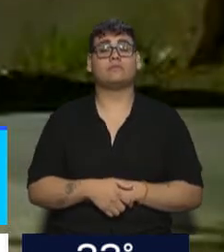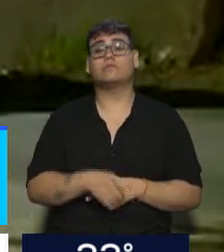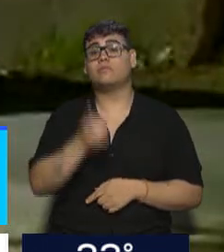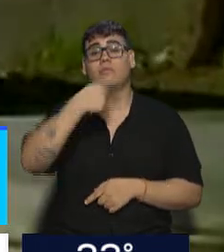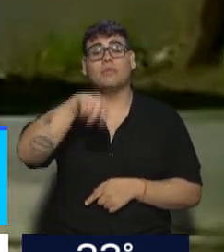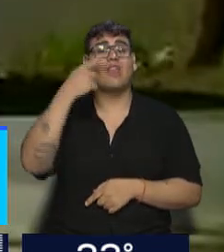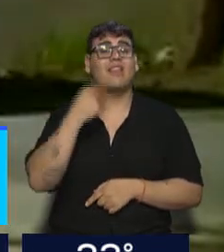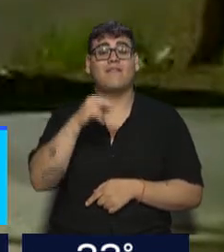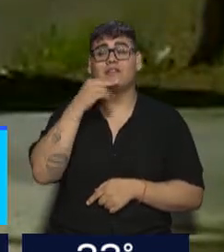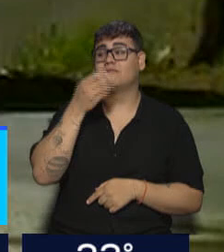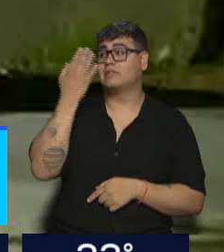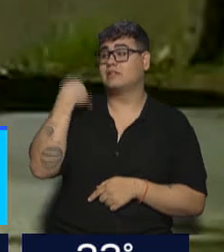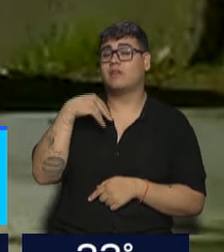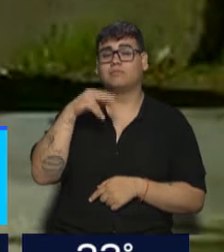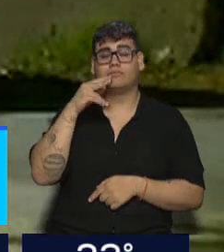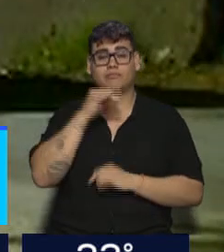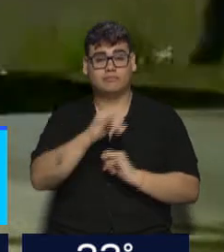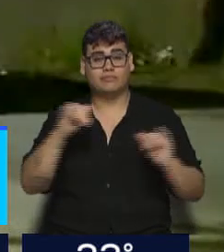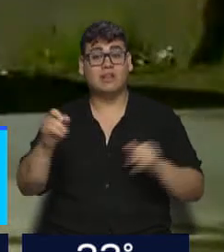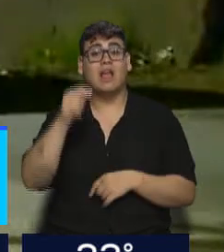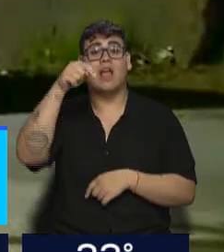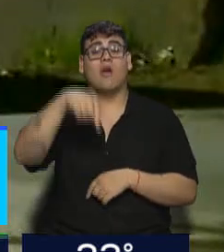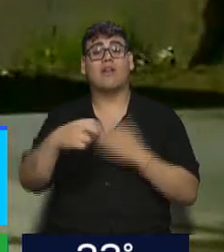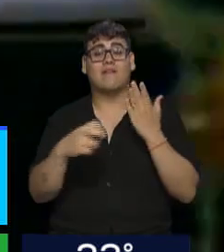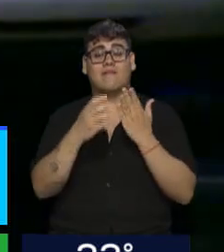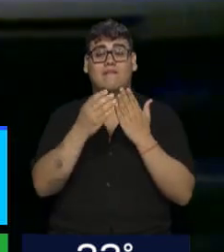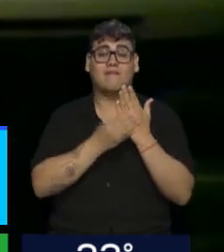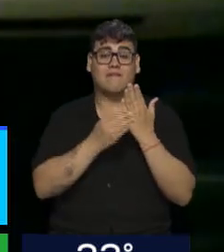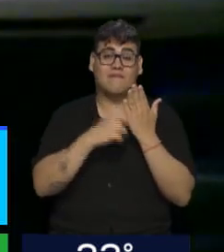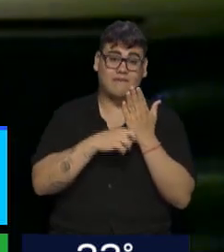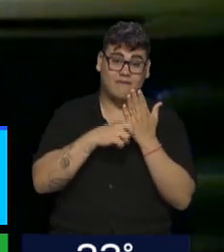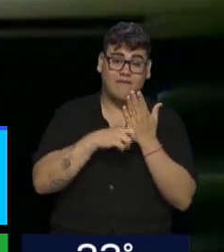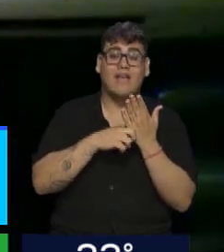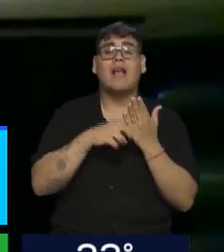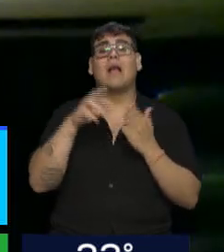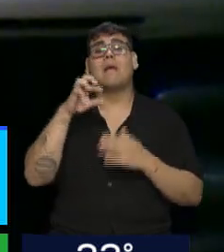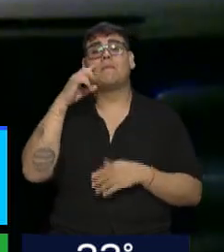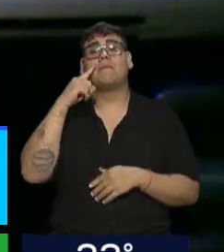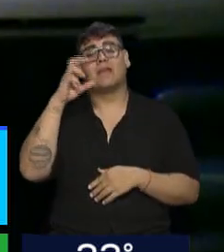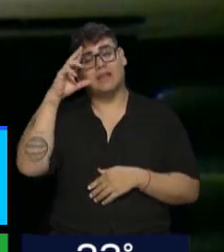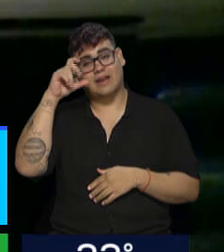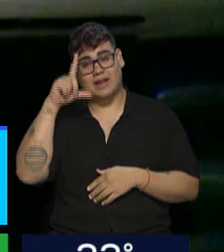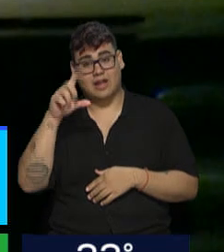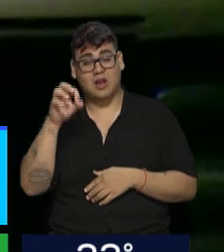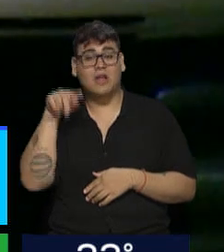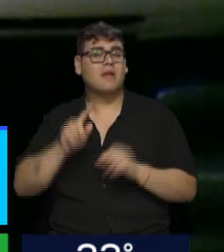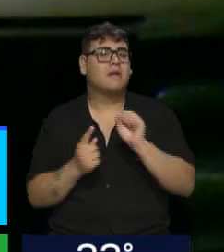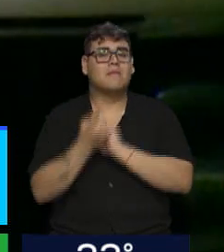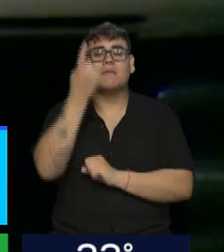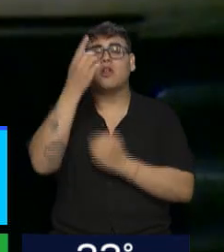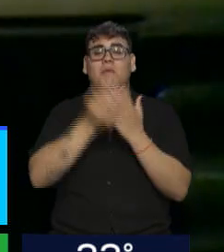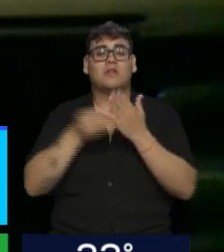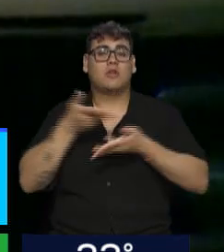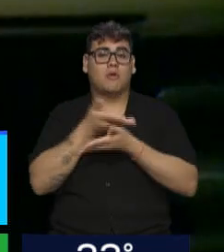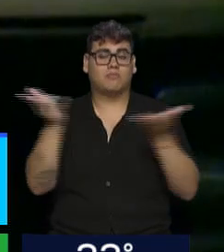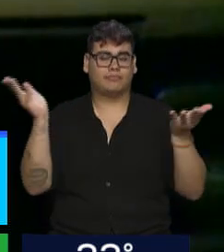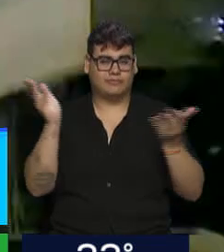viernes pasado si te parece escucha escuchamos la palabra del fiscal pirrello que fue el primero de las autoridades del Ministerio Público fiscal en